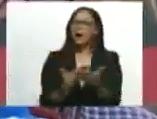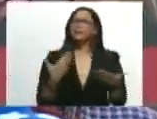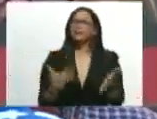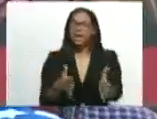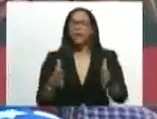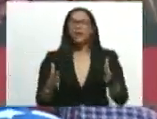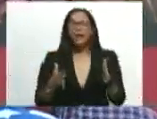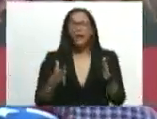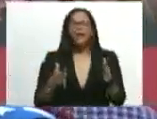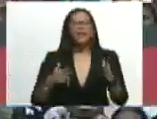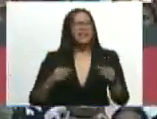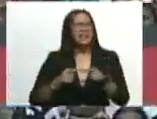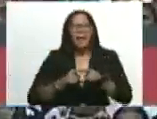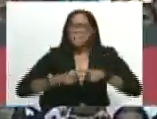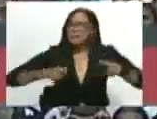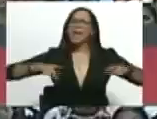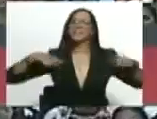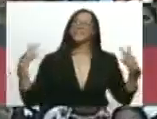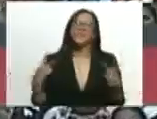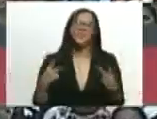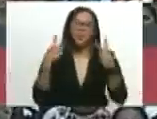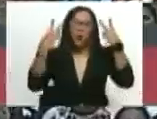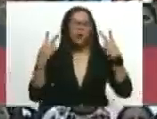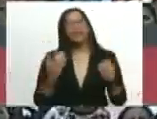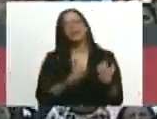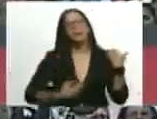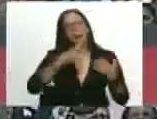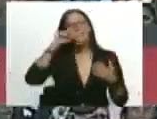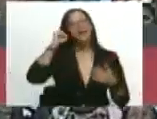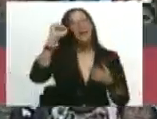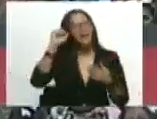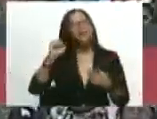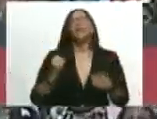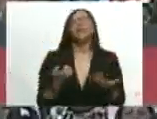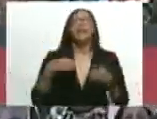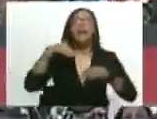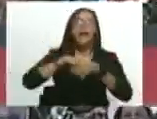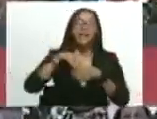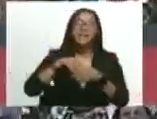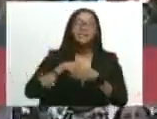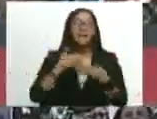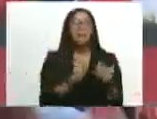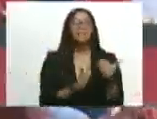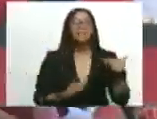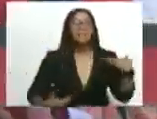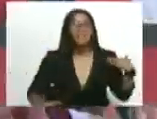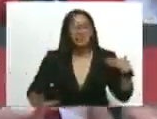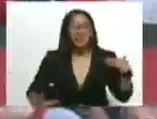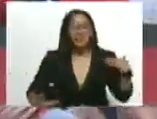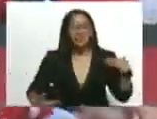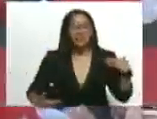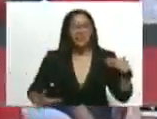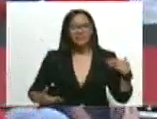la inmensa victoria de Nicolás maduro en las elecciones presidenciales